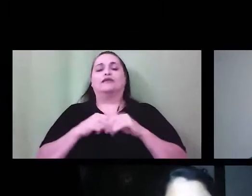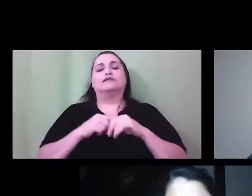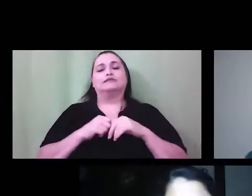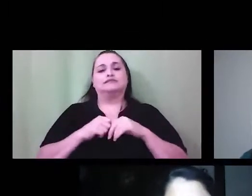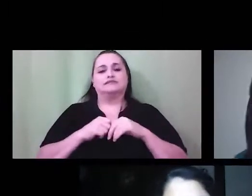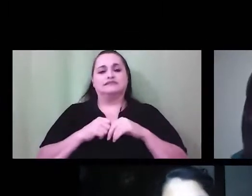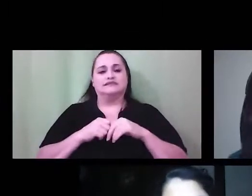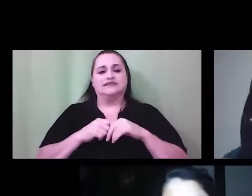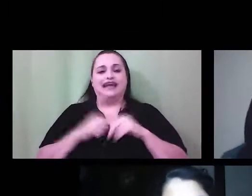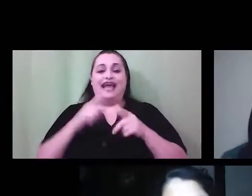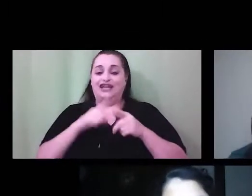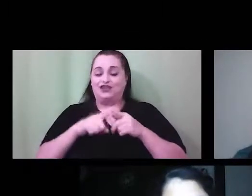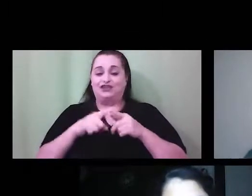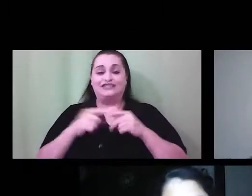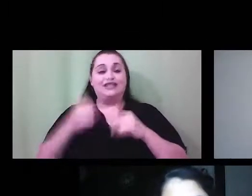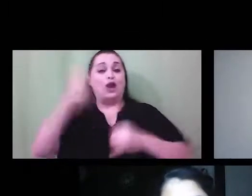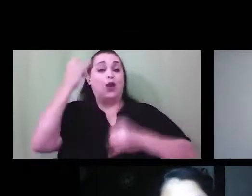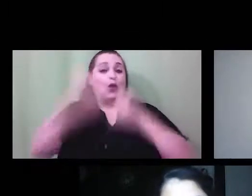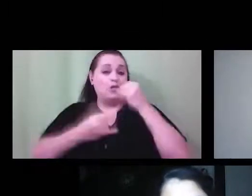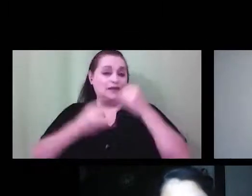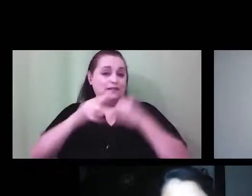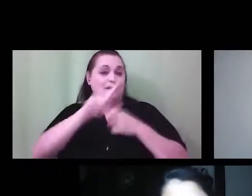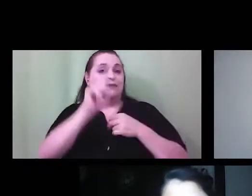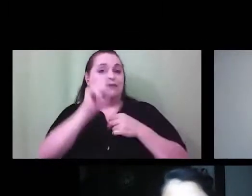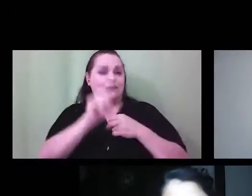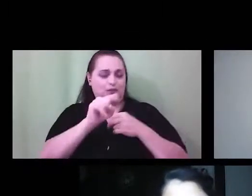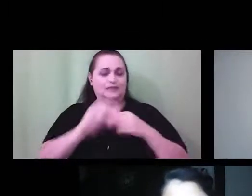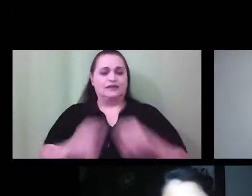Bueno, voy a hacerles la última preguntita.